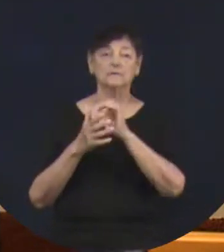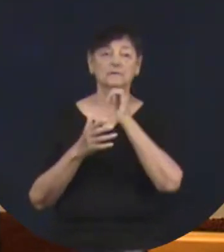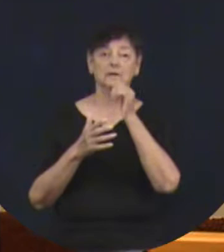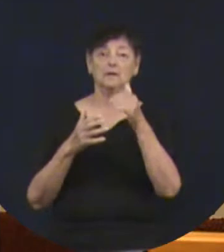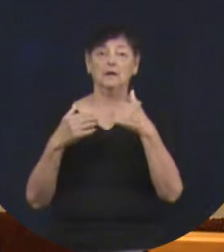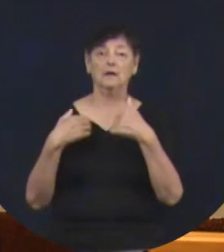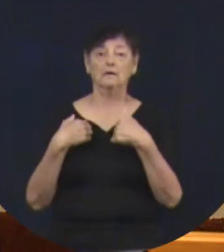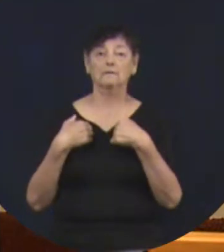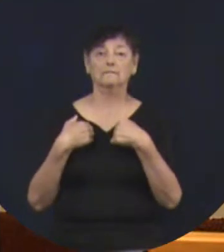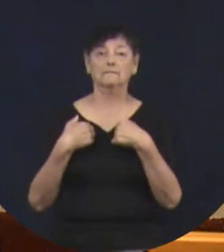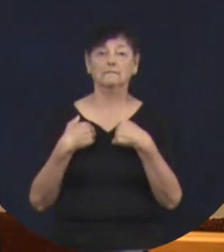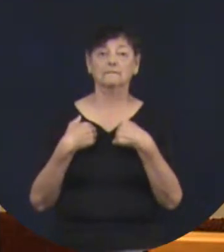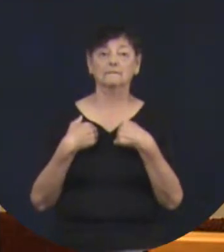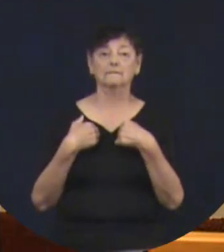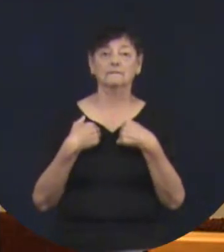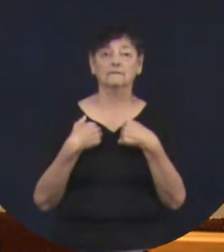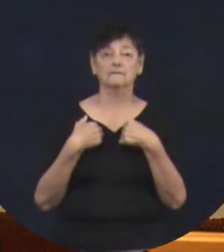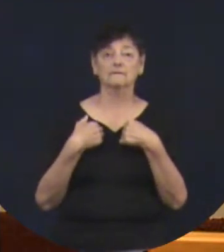tenían